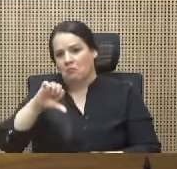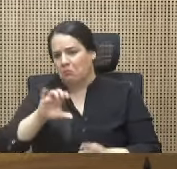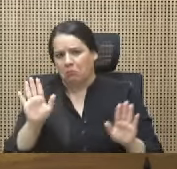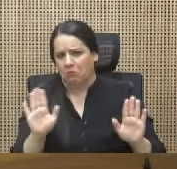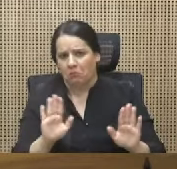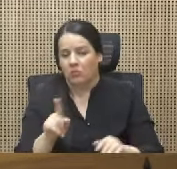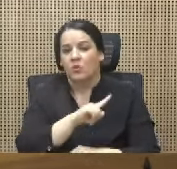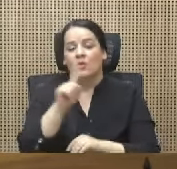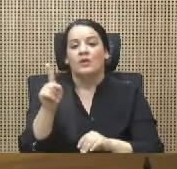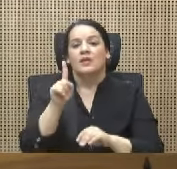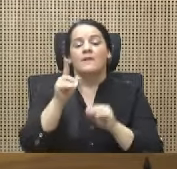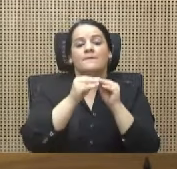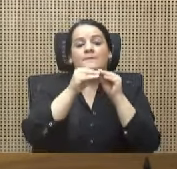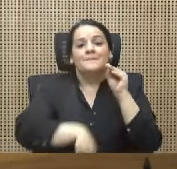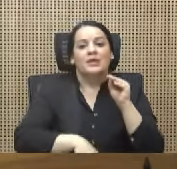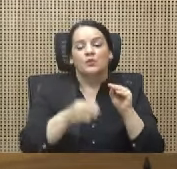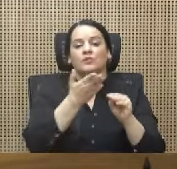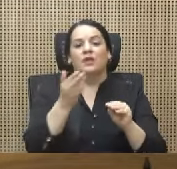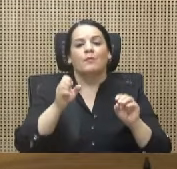podamos